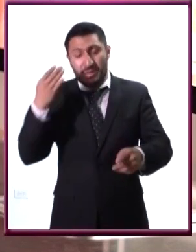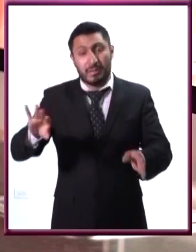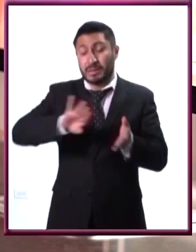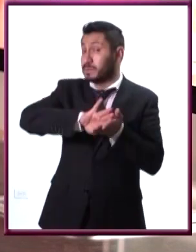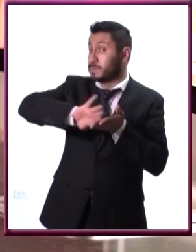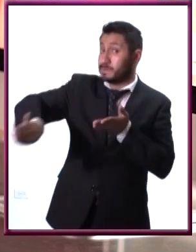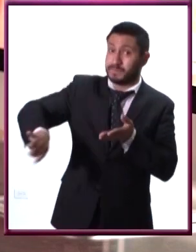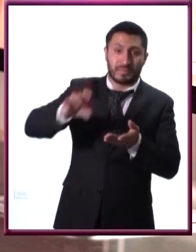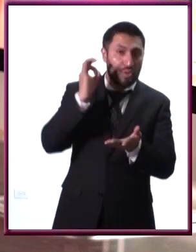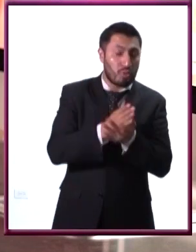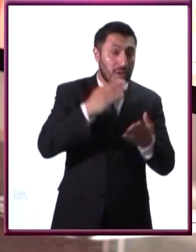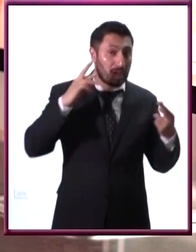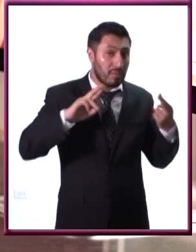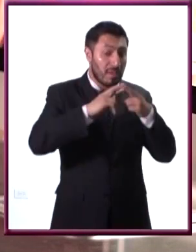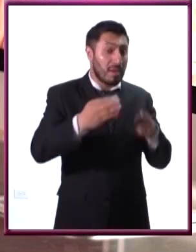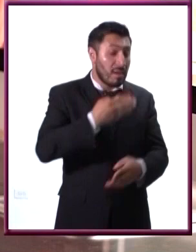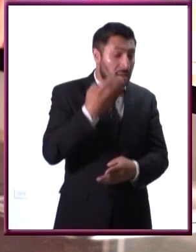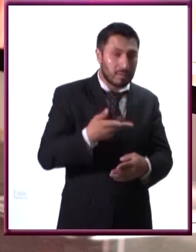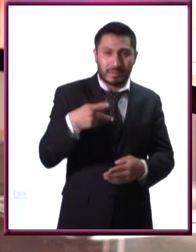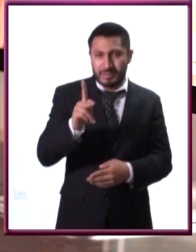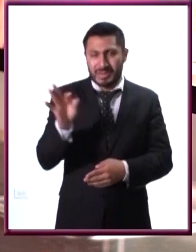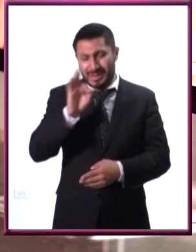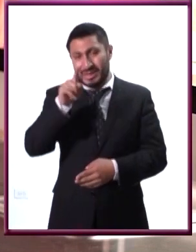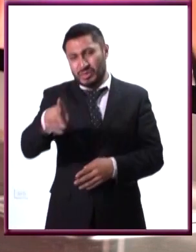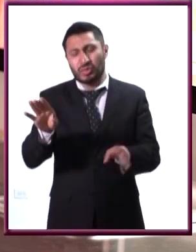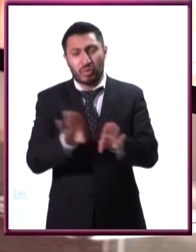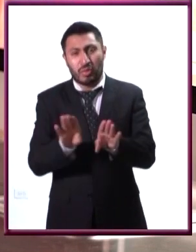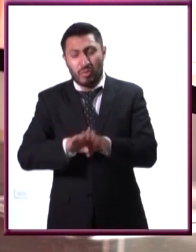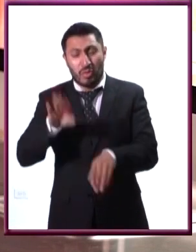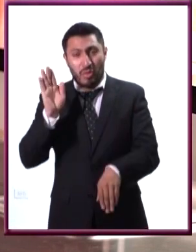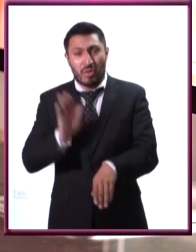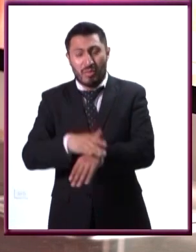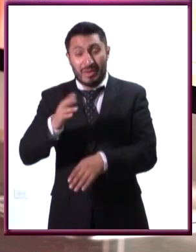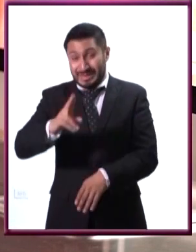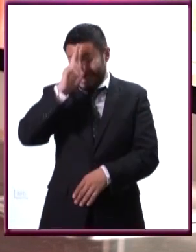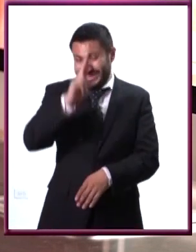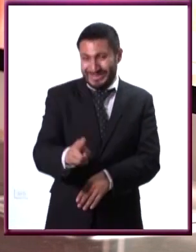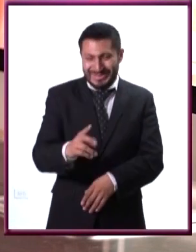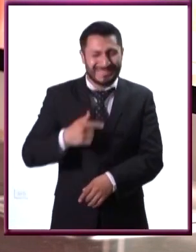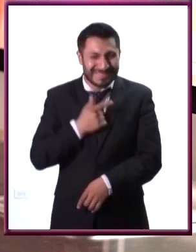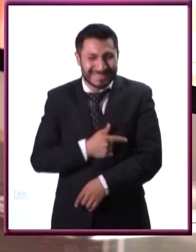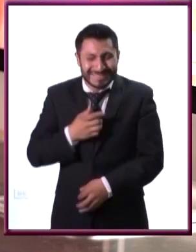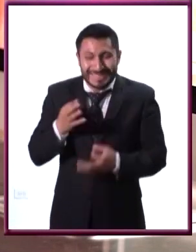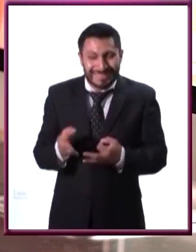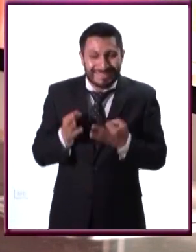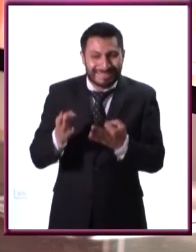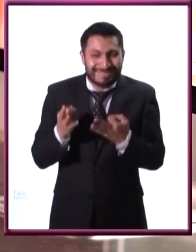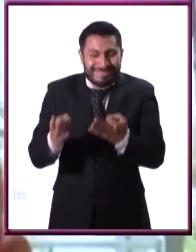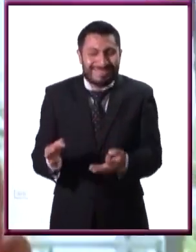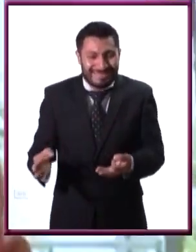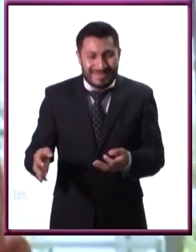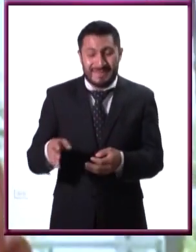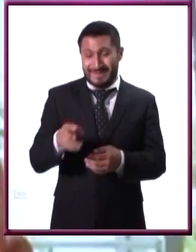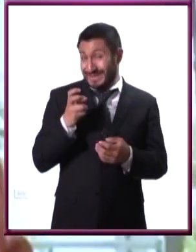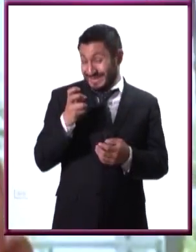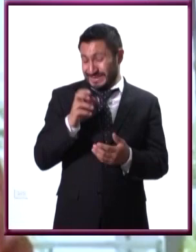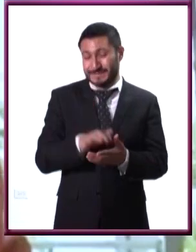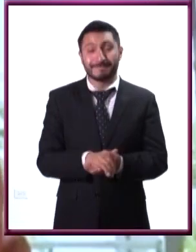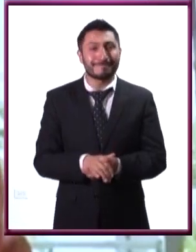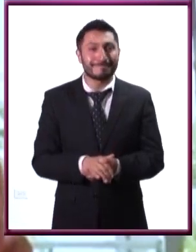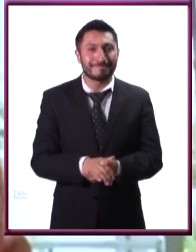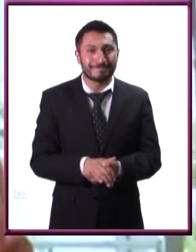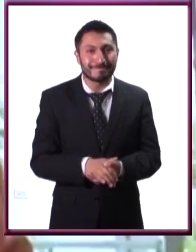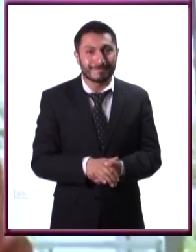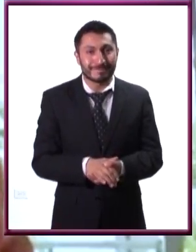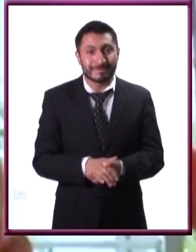la religión, pero que después uno, a lo mejor se hace más fascinante cuando es prohibido, ¿no? Cuando algo te es